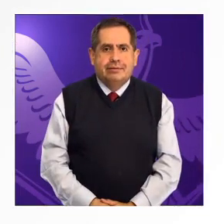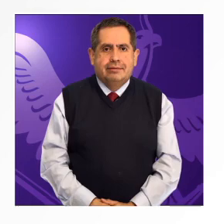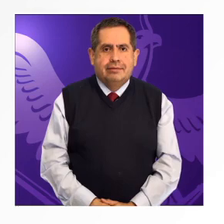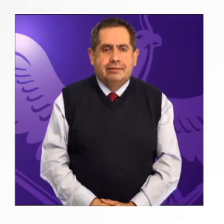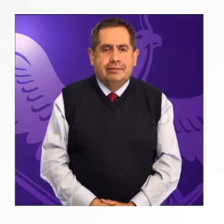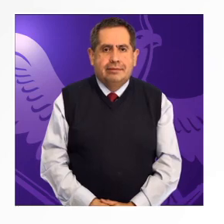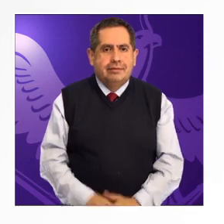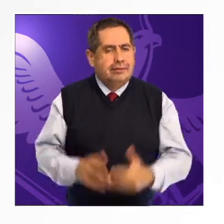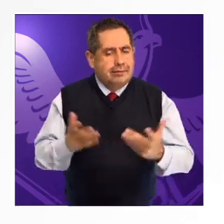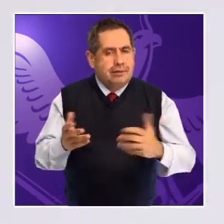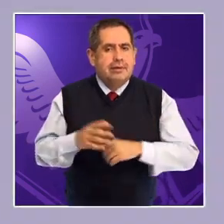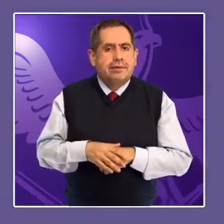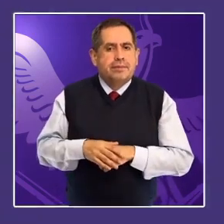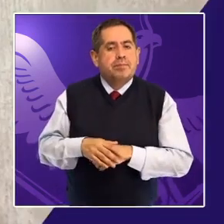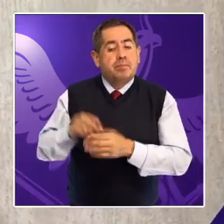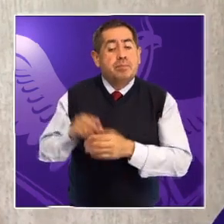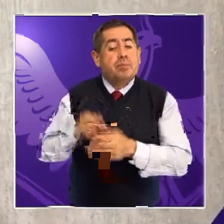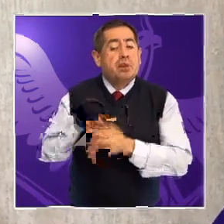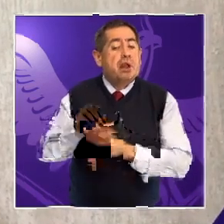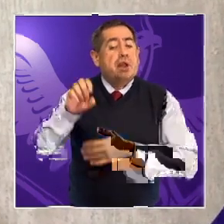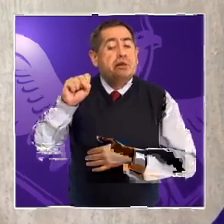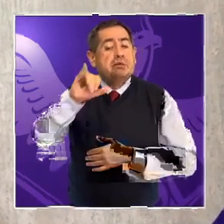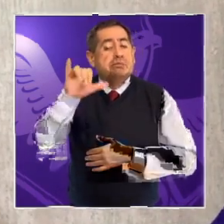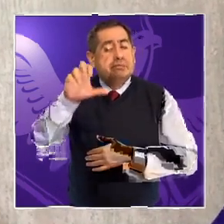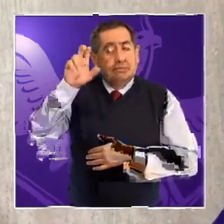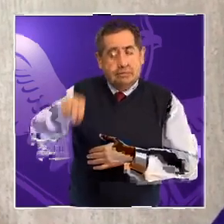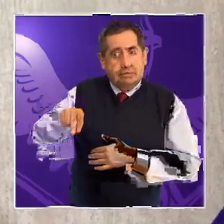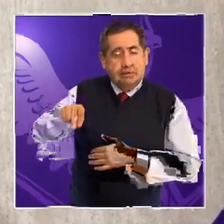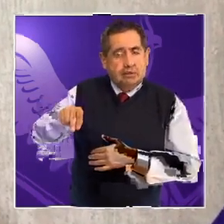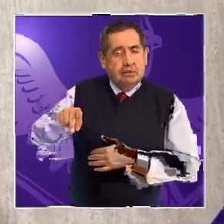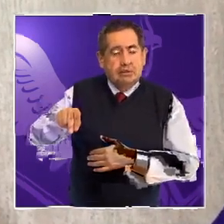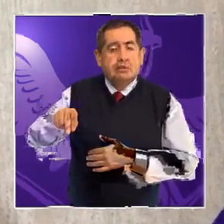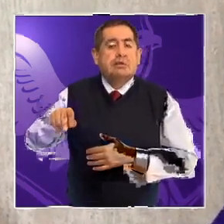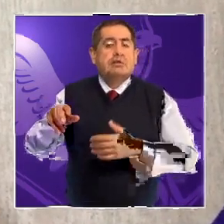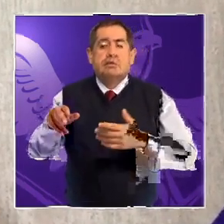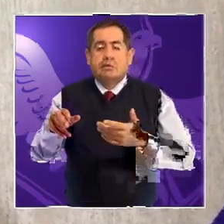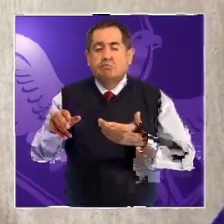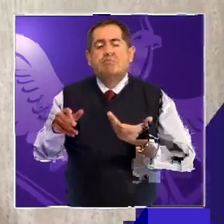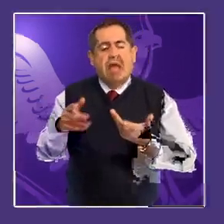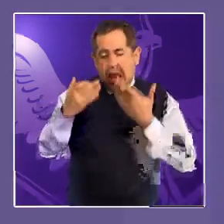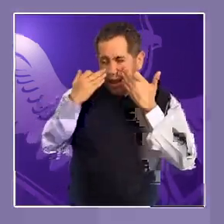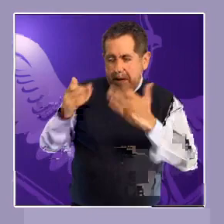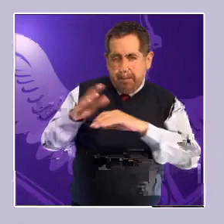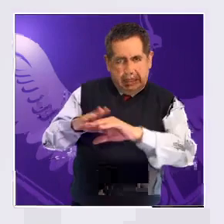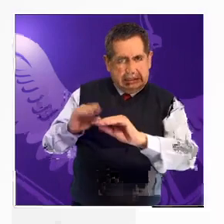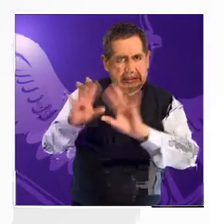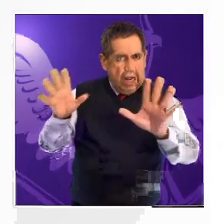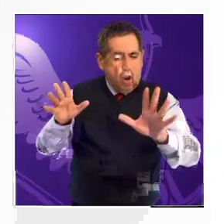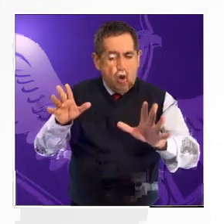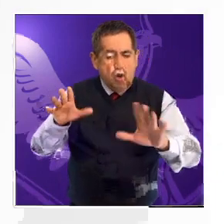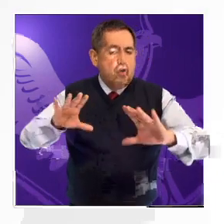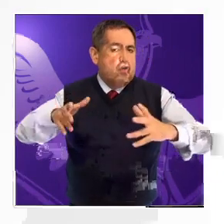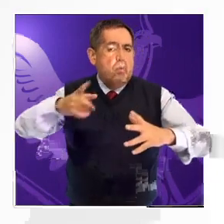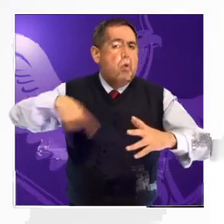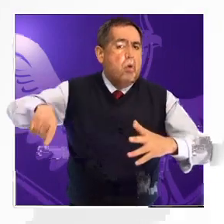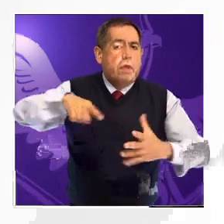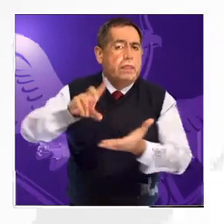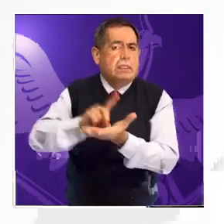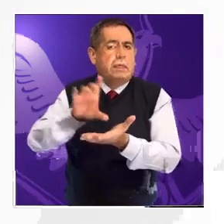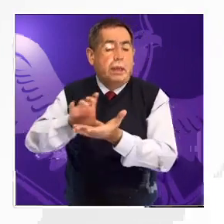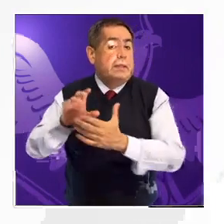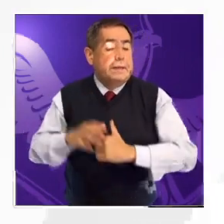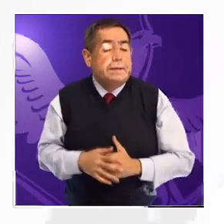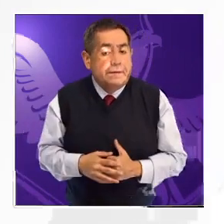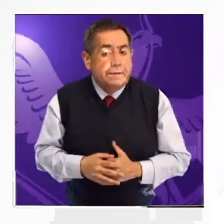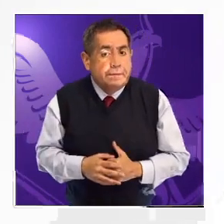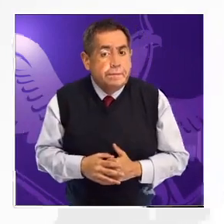Sí, por supuesto que la Suprema Corte ha hecho grandes cosas para hacer visible el modelo social de la discapacidad. Este modelo que